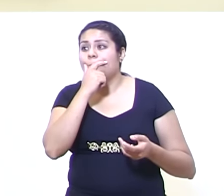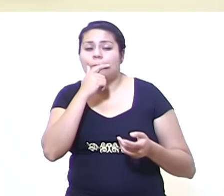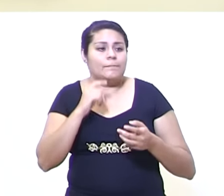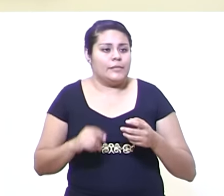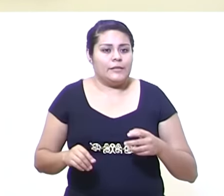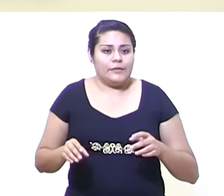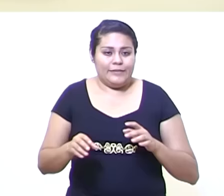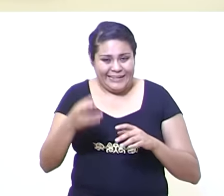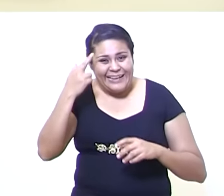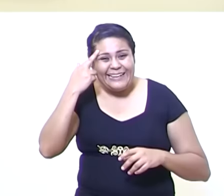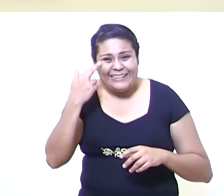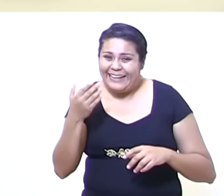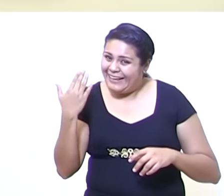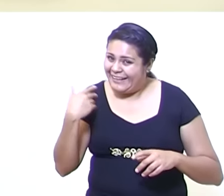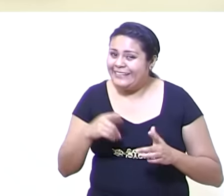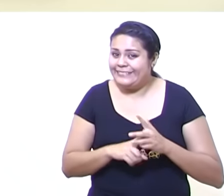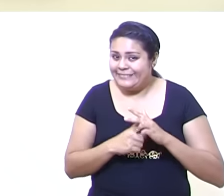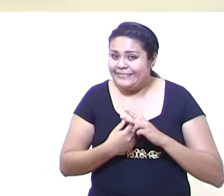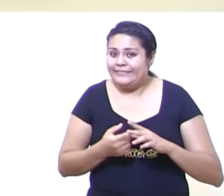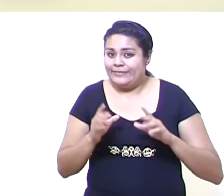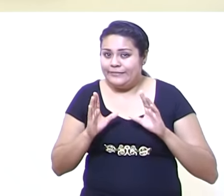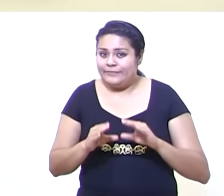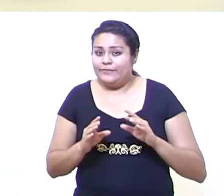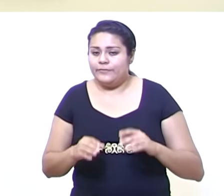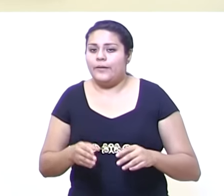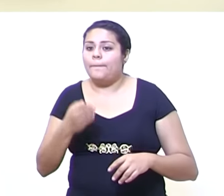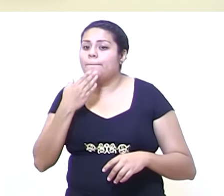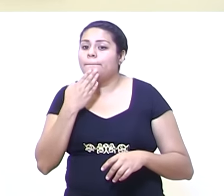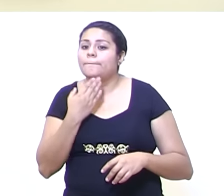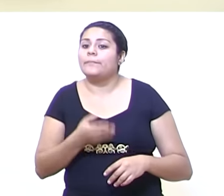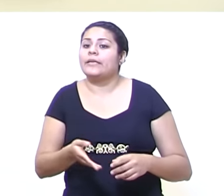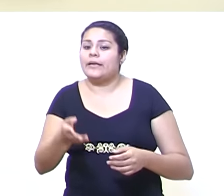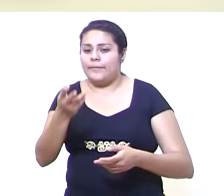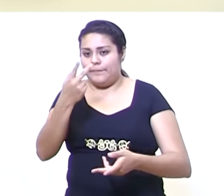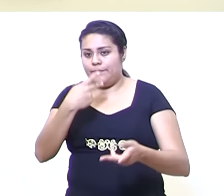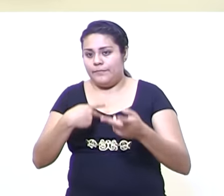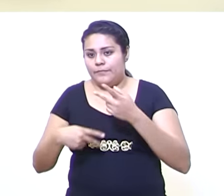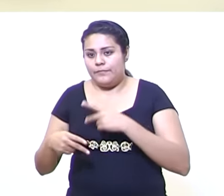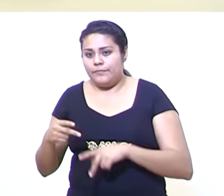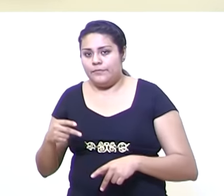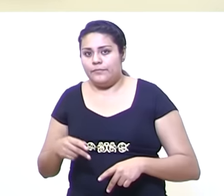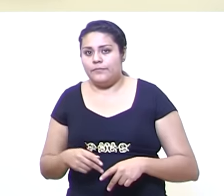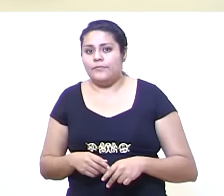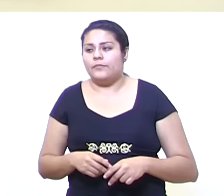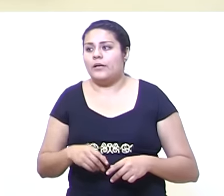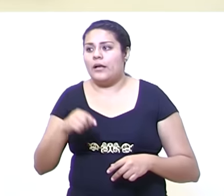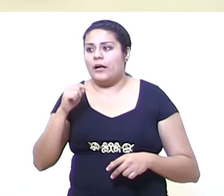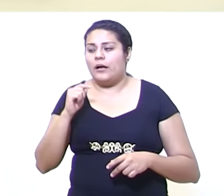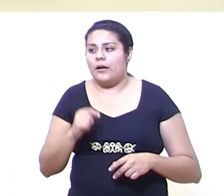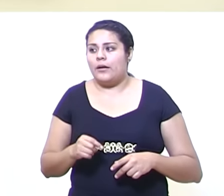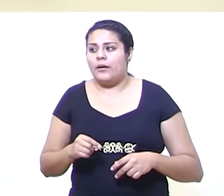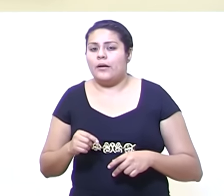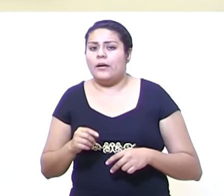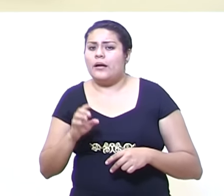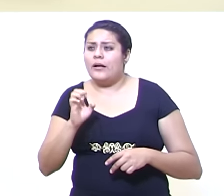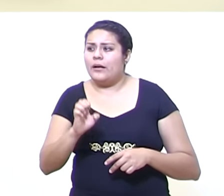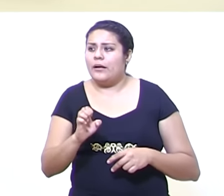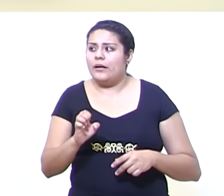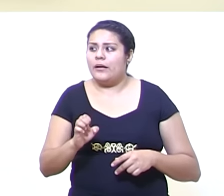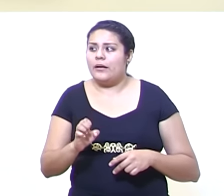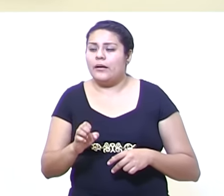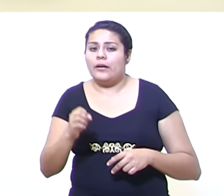Al inicio de la clase te dije, bienvenidos con E de espacio, con E